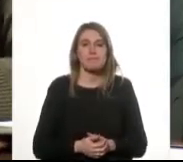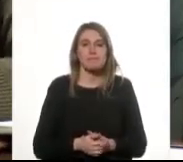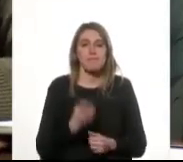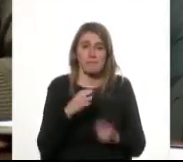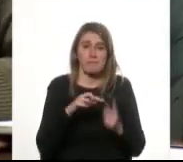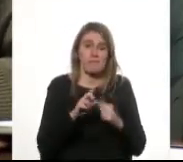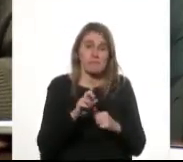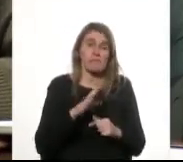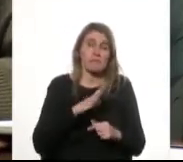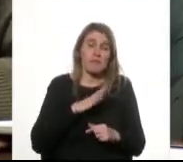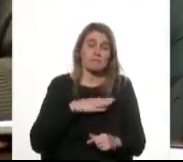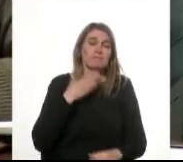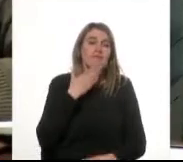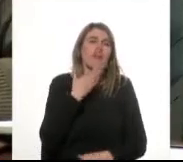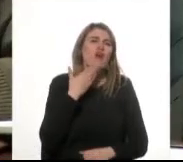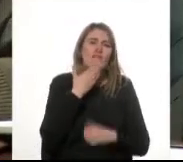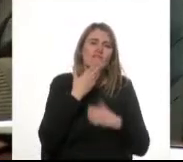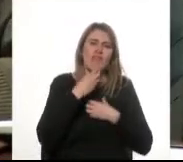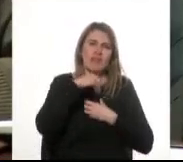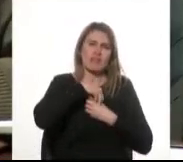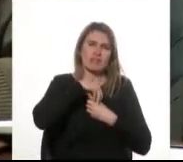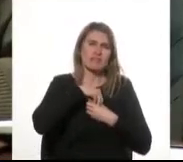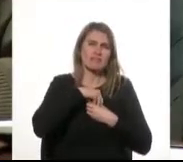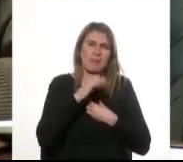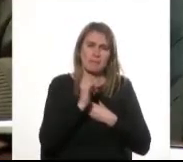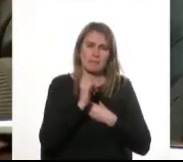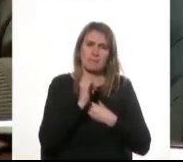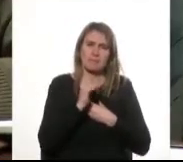Pero teníamos la desconfianza.